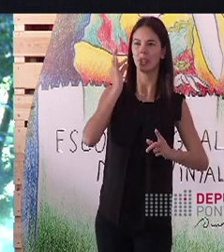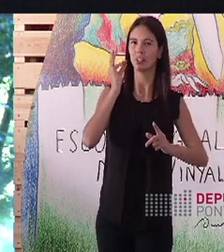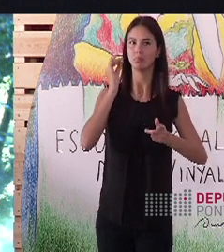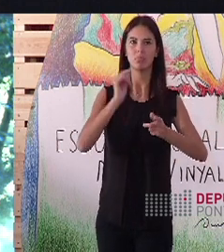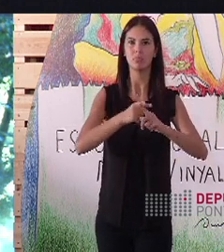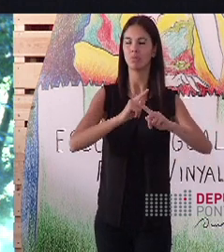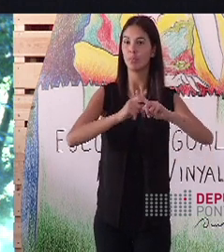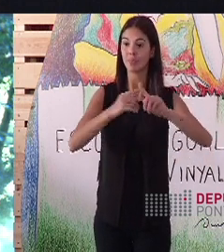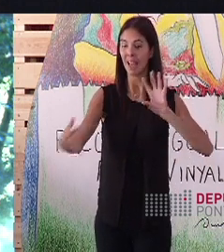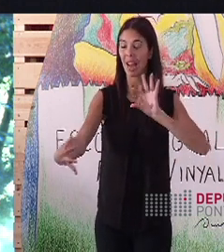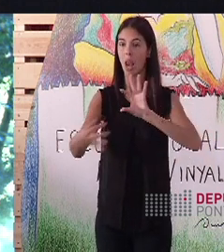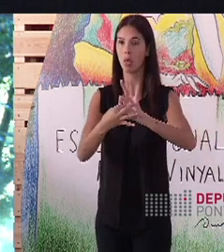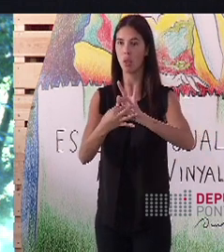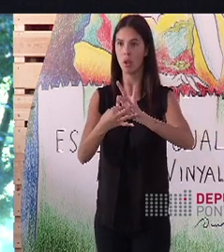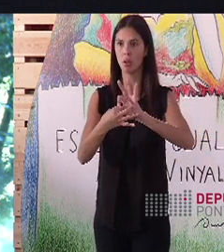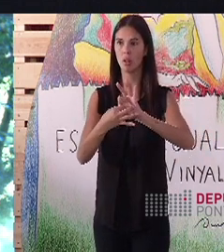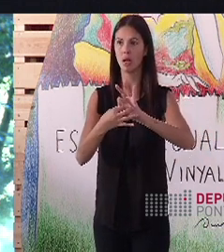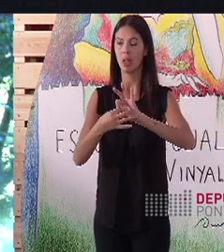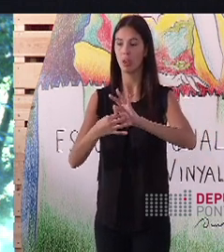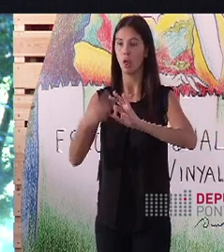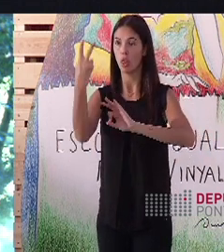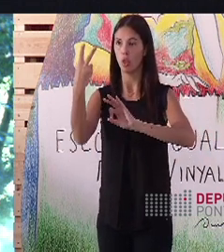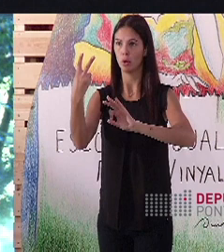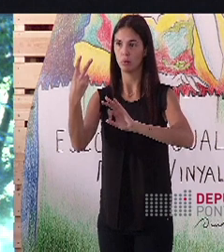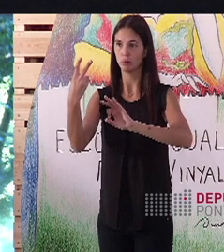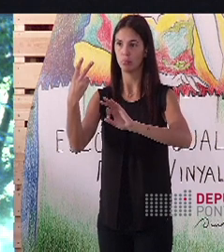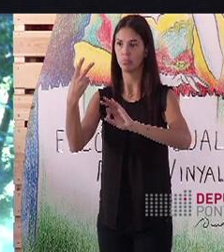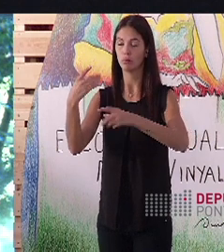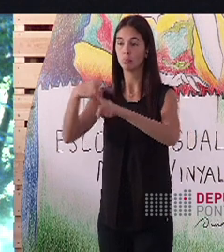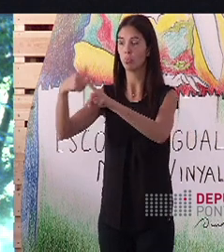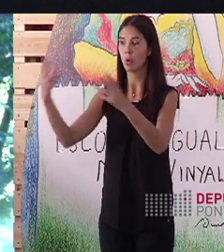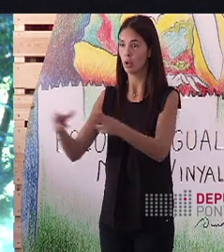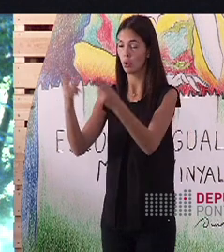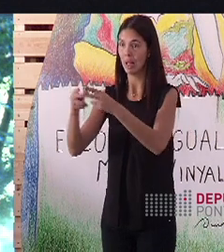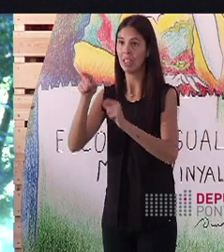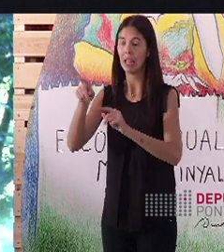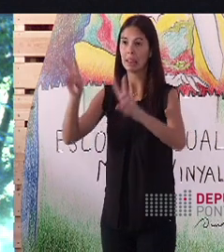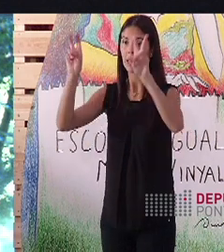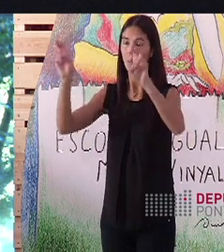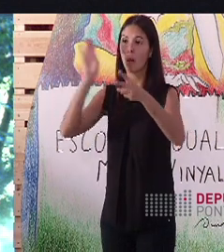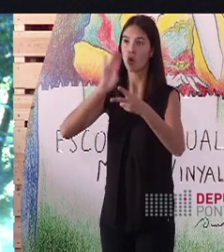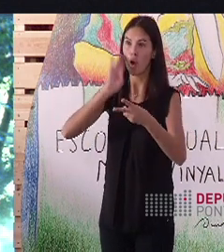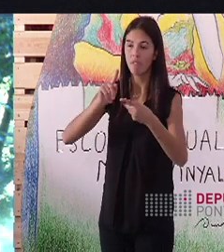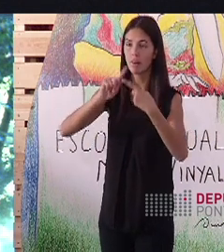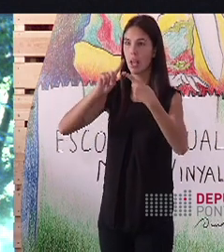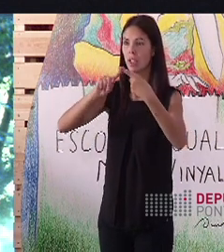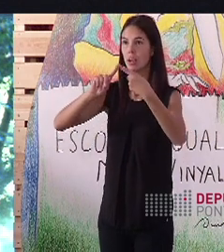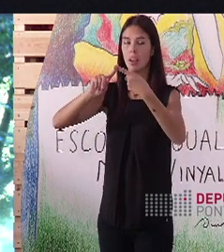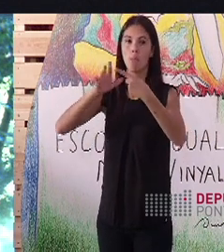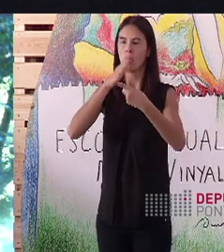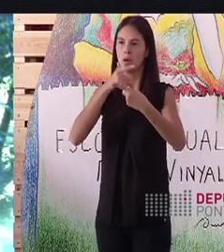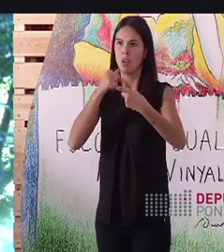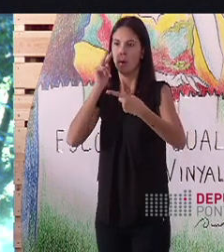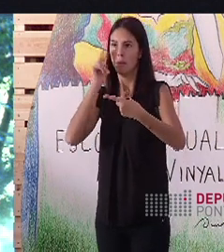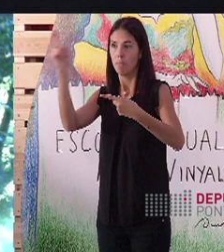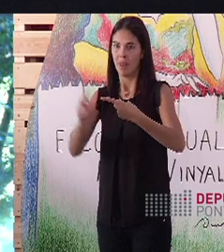están estrechamente vinculados a estos dos hechos sociales. Al de la pornografía, en primera instancia, porque